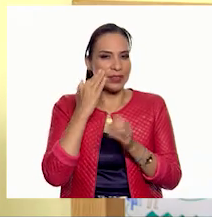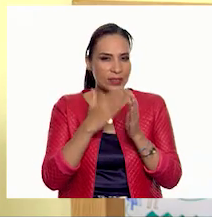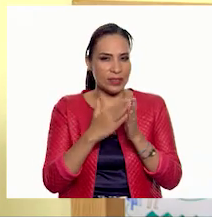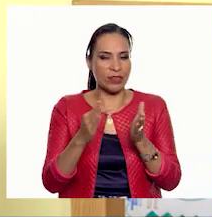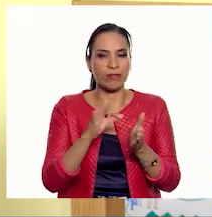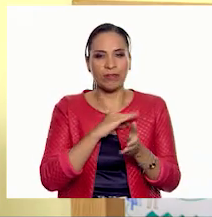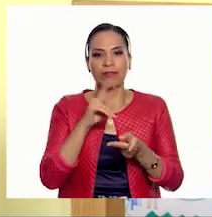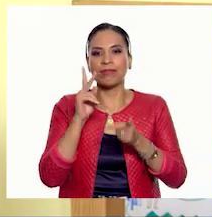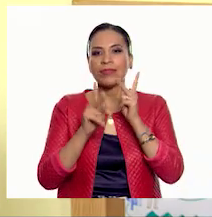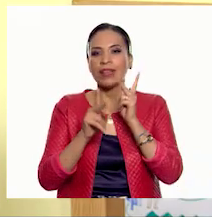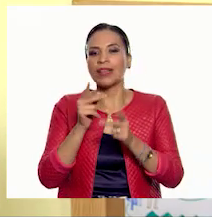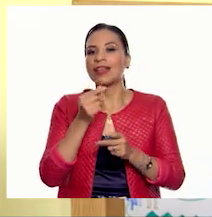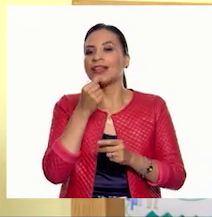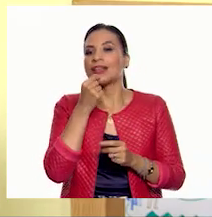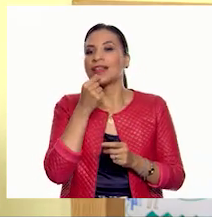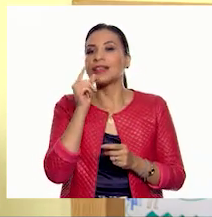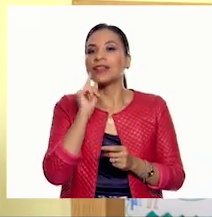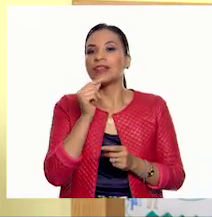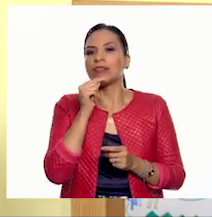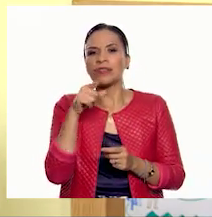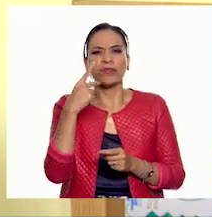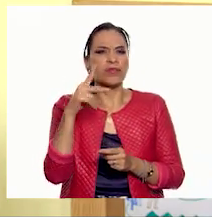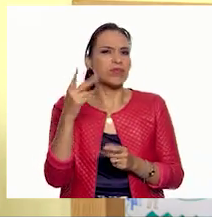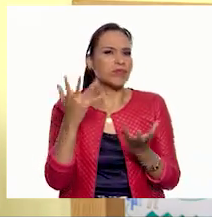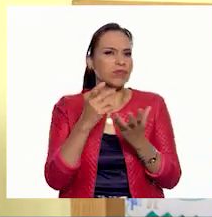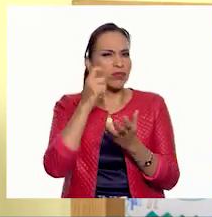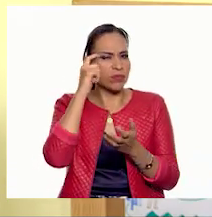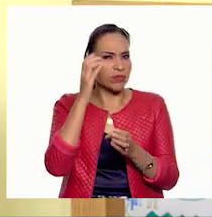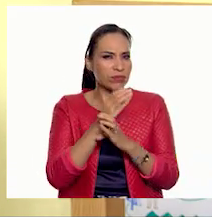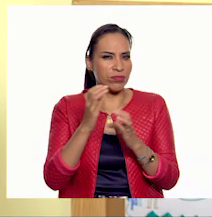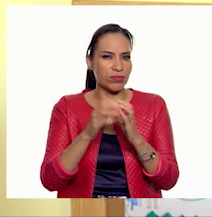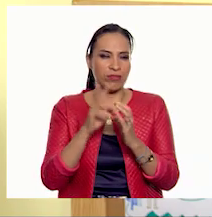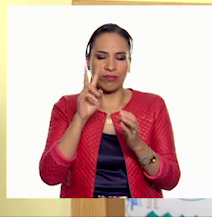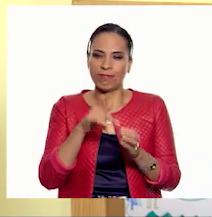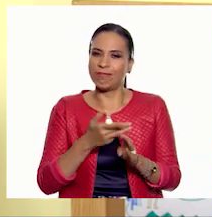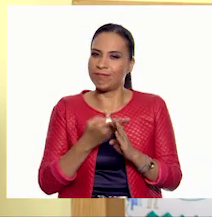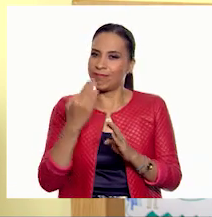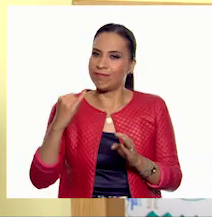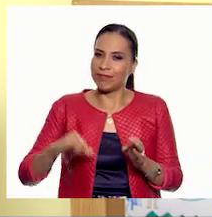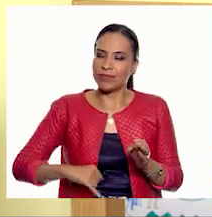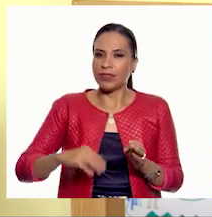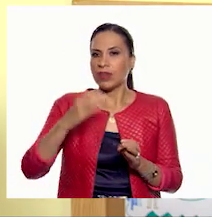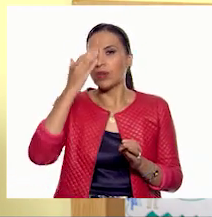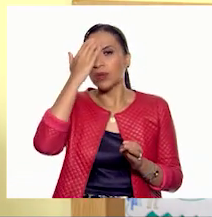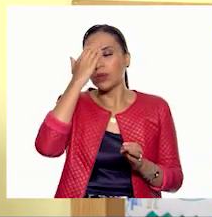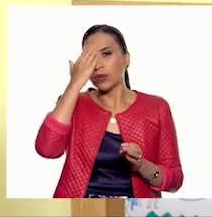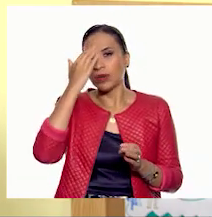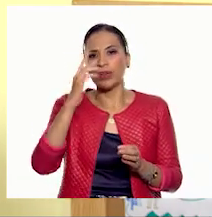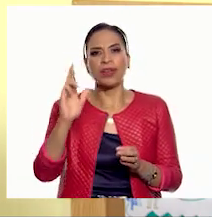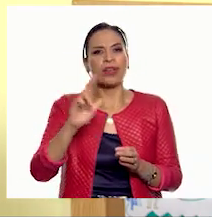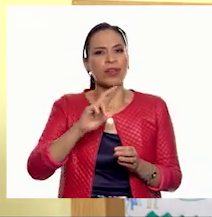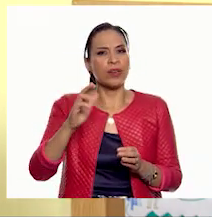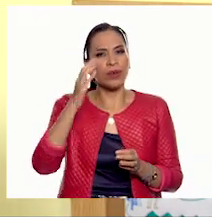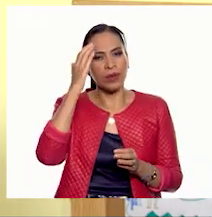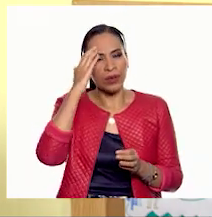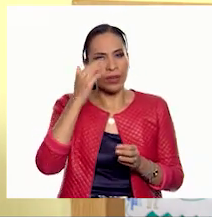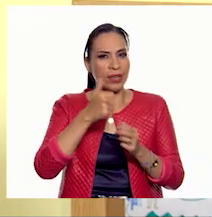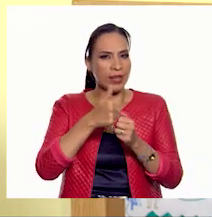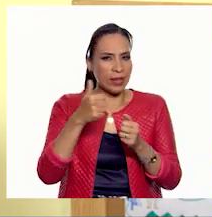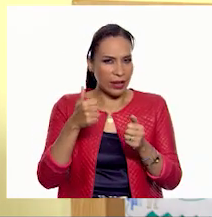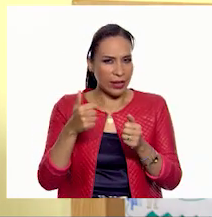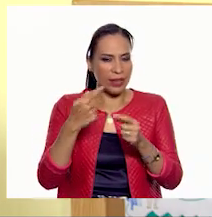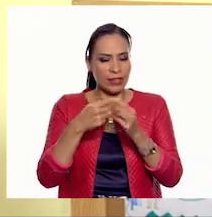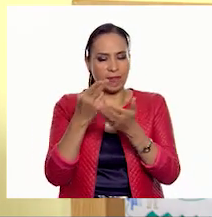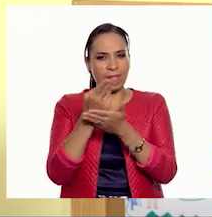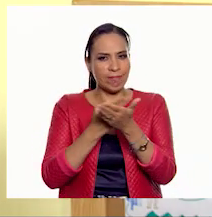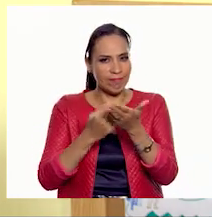para conversar con las niñas y los niños sobre sus creaciones. Fue muy interesante conocer y reconocer que detrás de cada línea